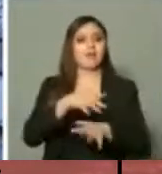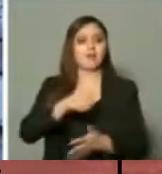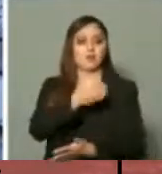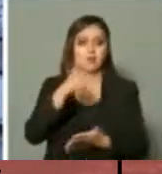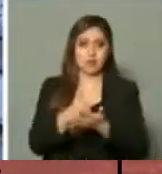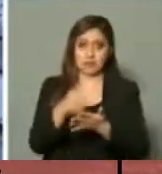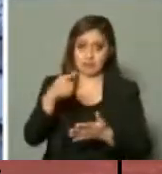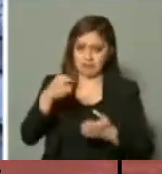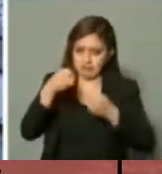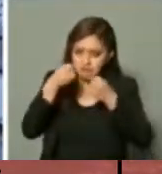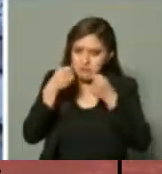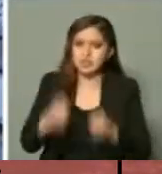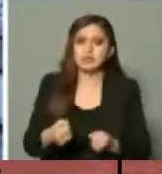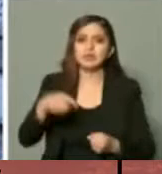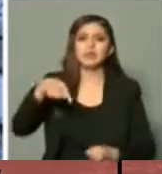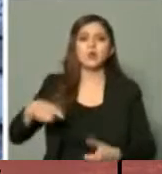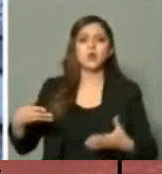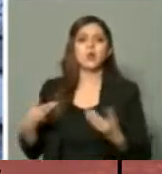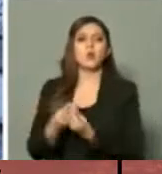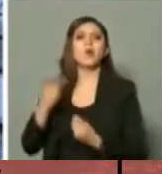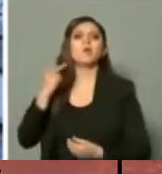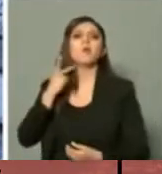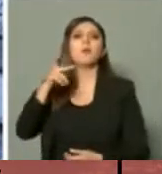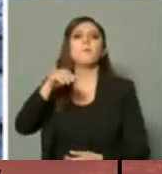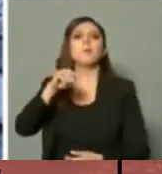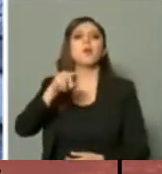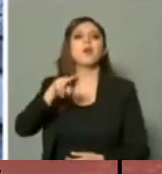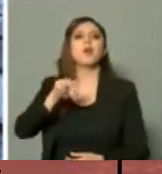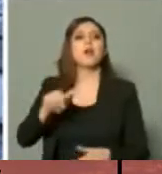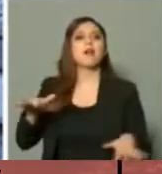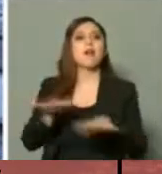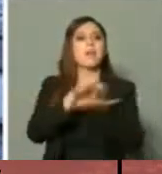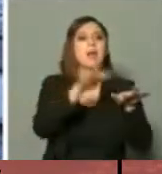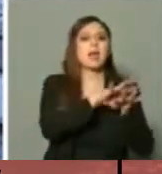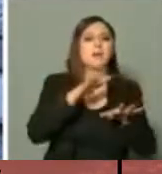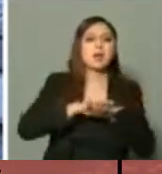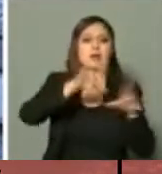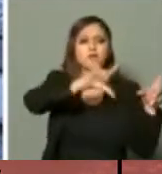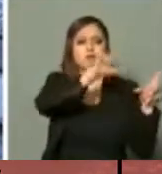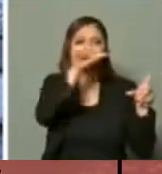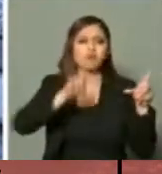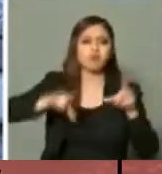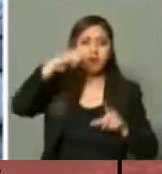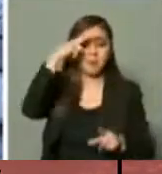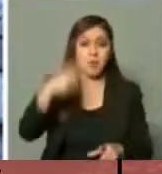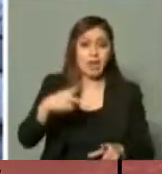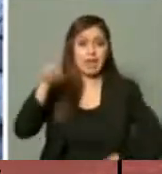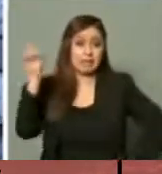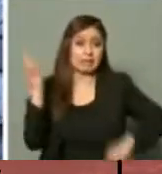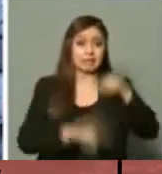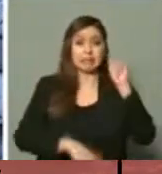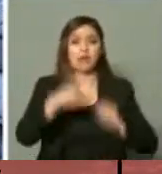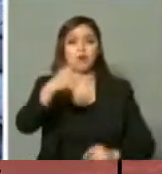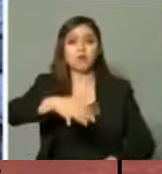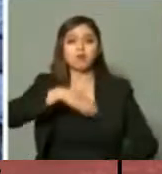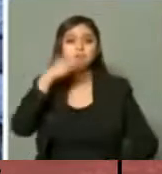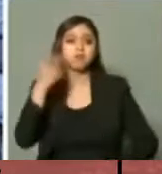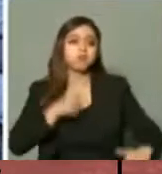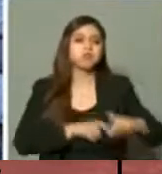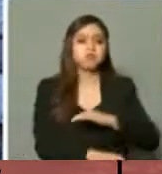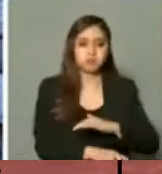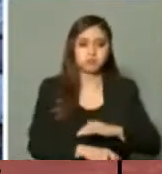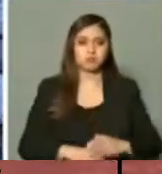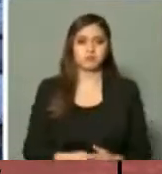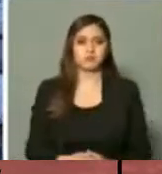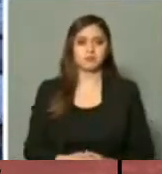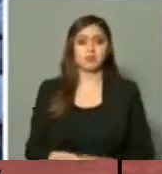seguro que el proyecto de Morena va a transformar todo el país. Es momento de acabar con la corrupción. Les